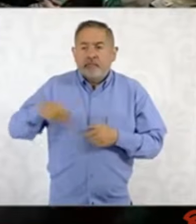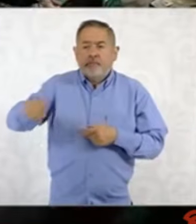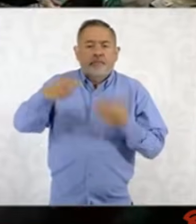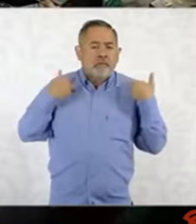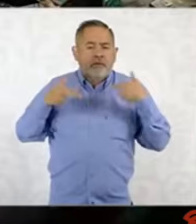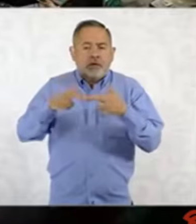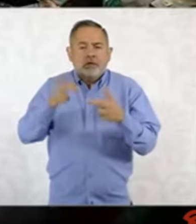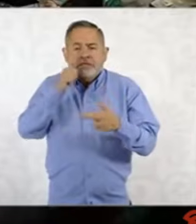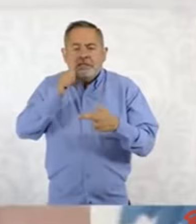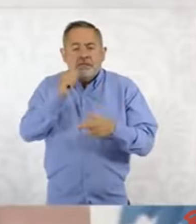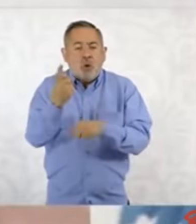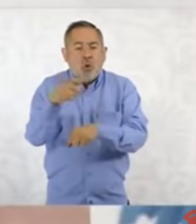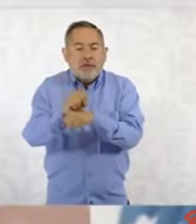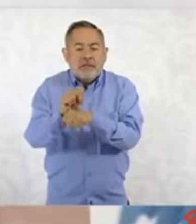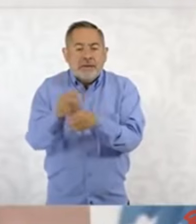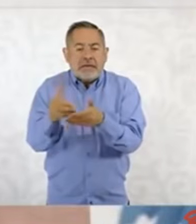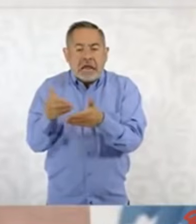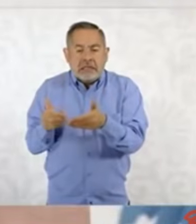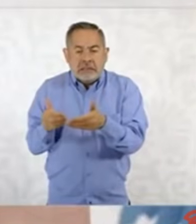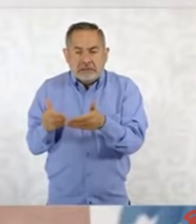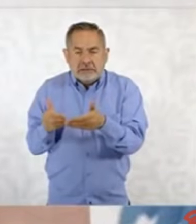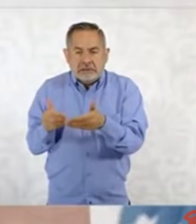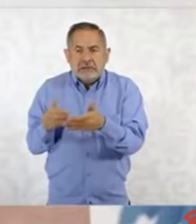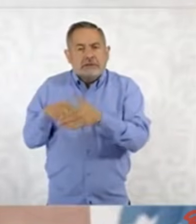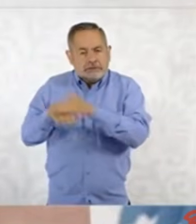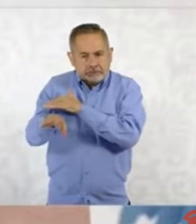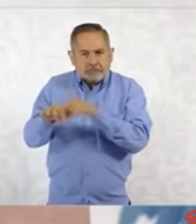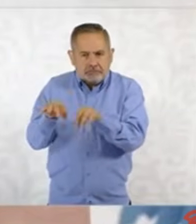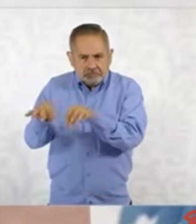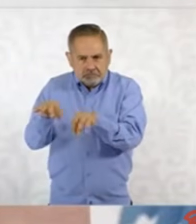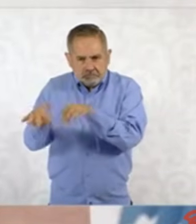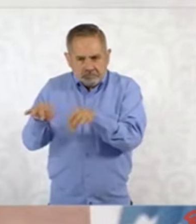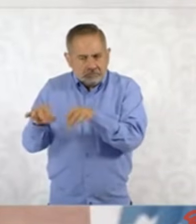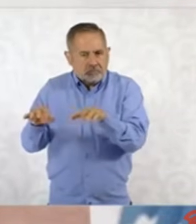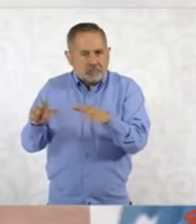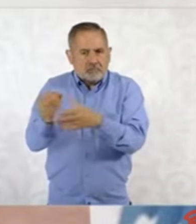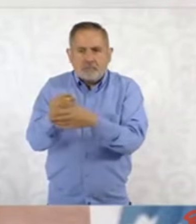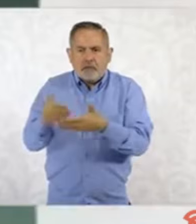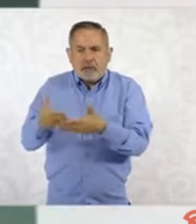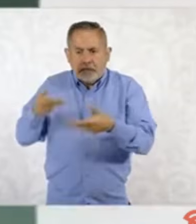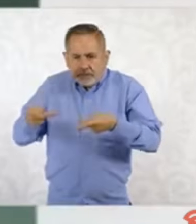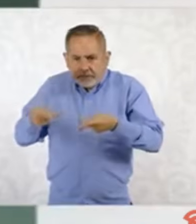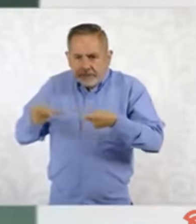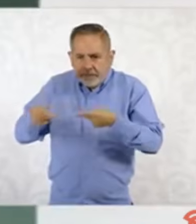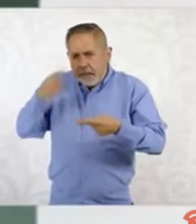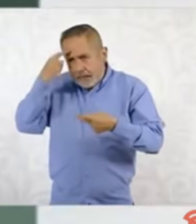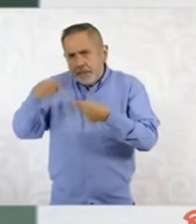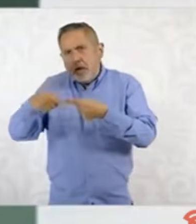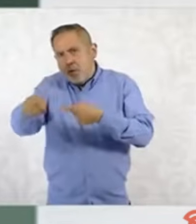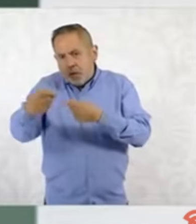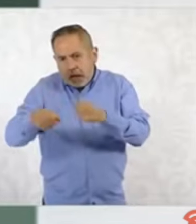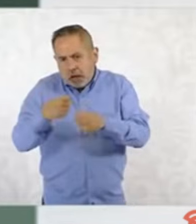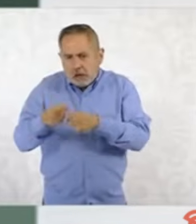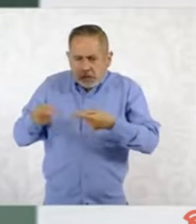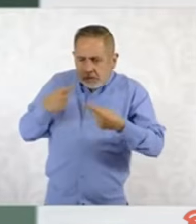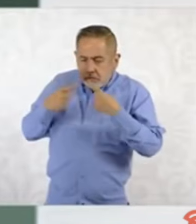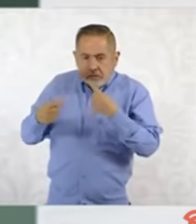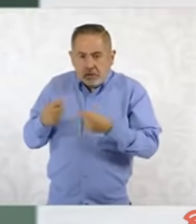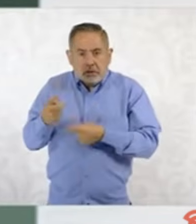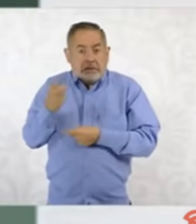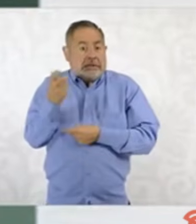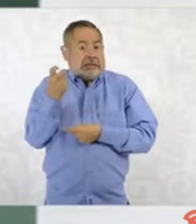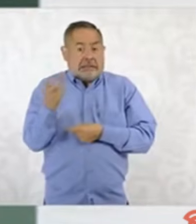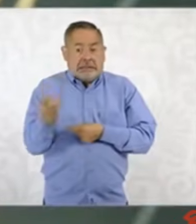entran una semana antes a clase, porque preparan el siguiente ciclo escolar. Entonces, es el